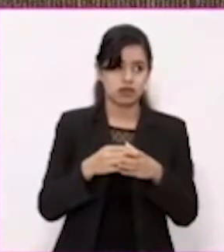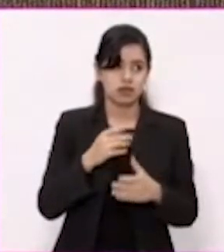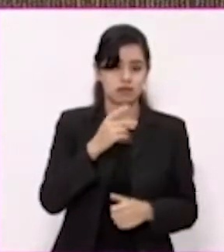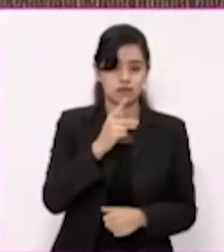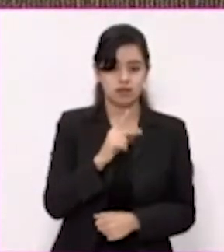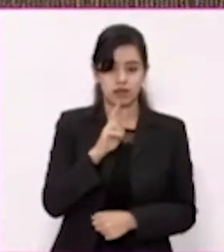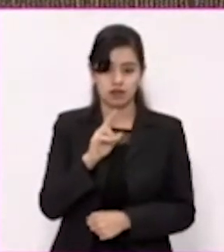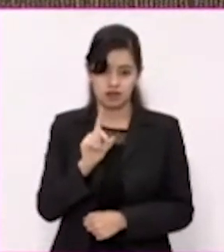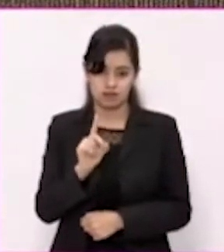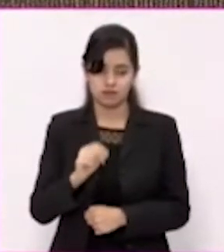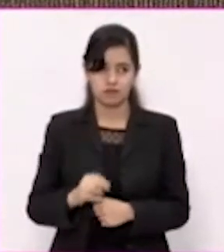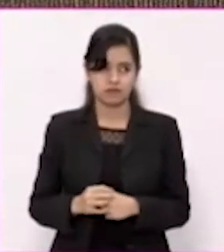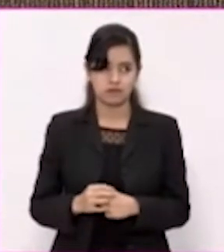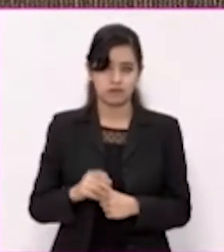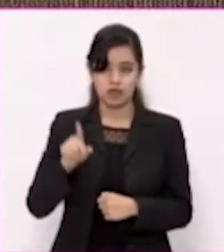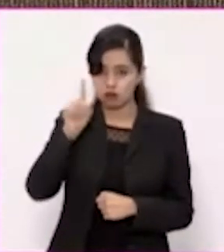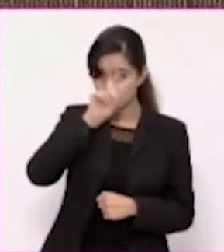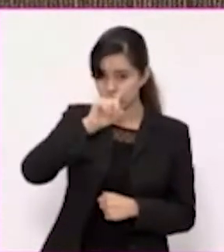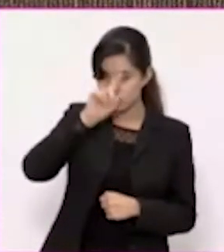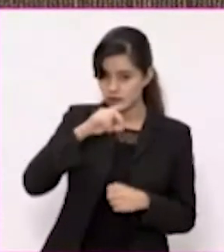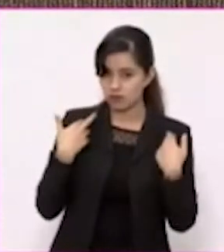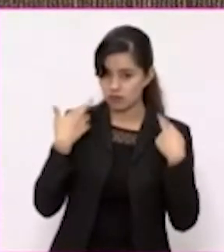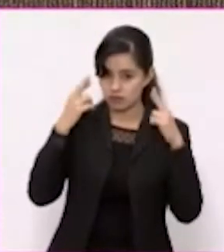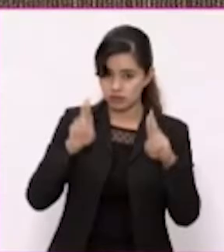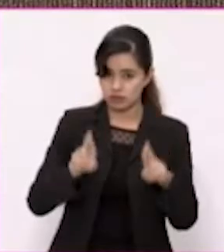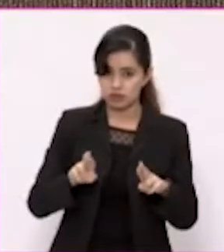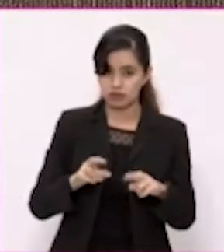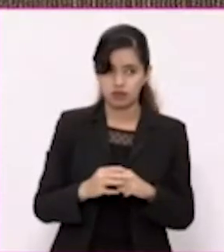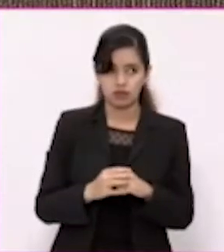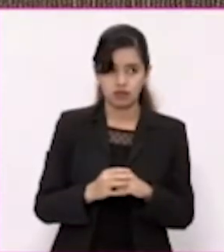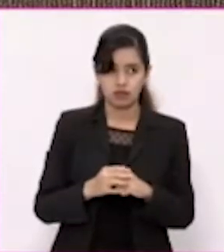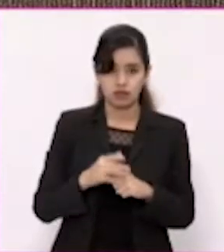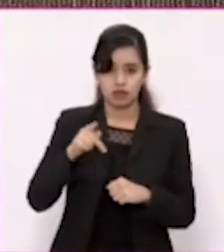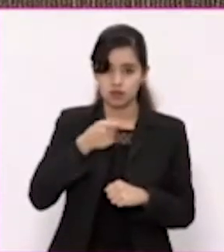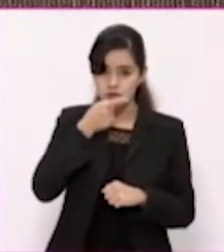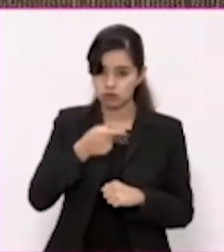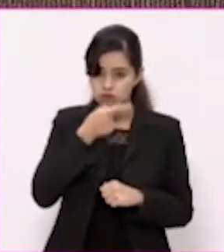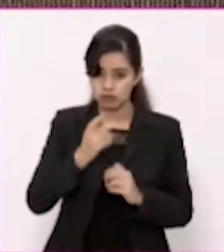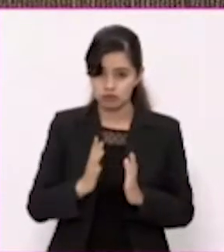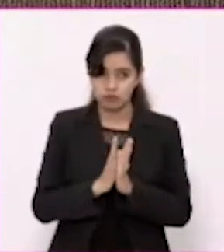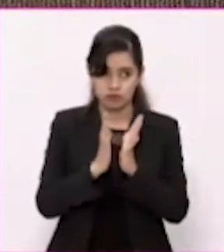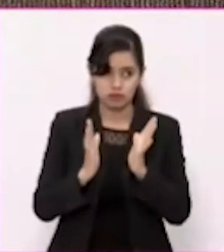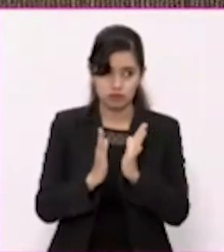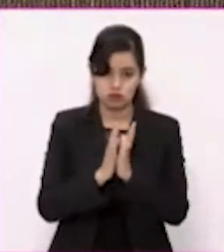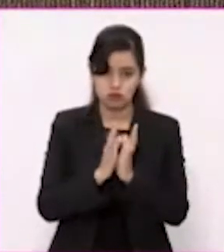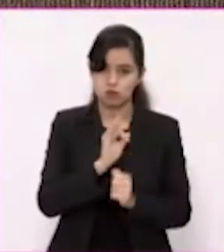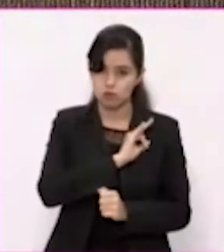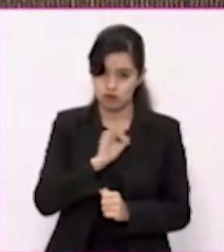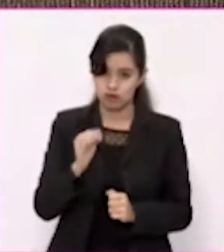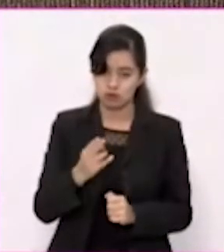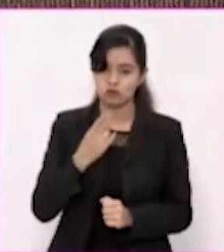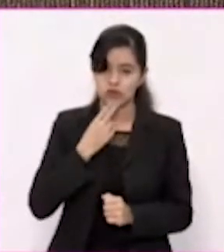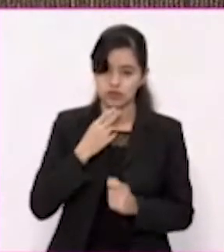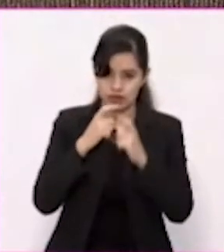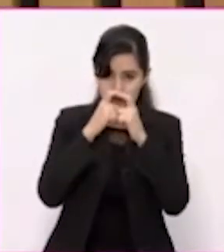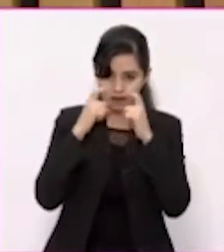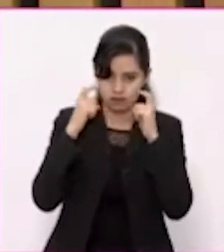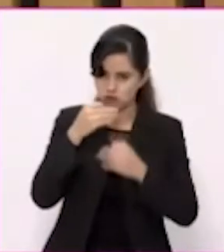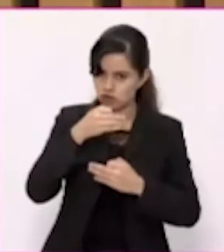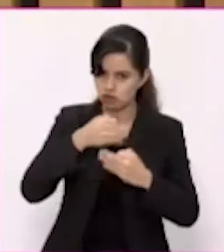Democrática que el consejero representante, al hacer uso de la voz, se pusiera el cubrebocas como lo hacemos